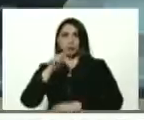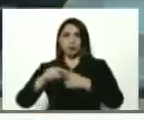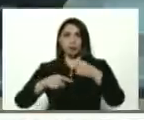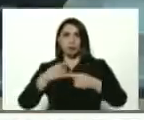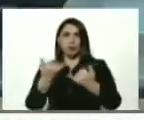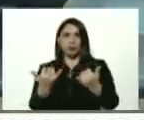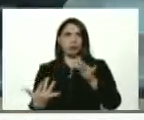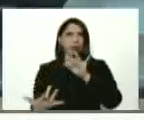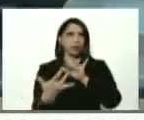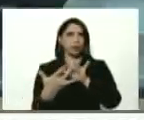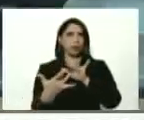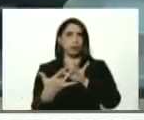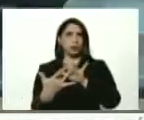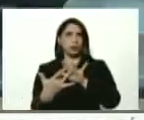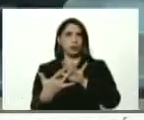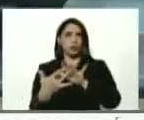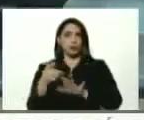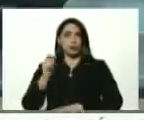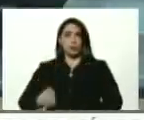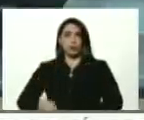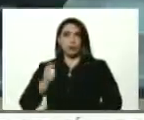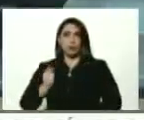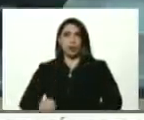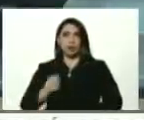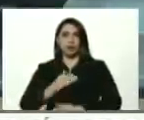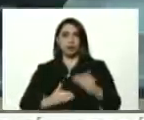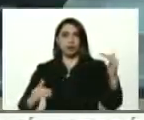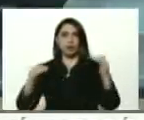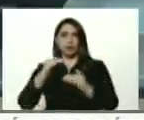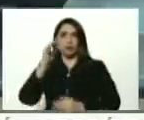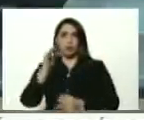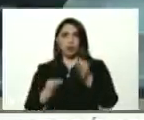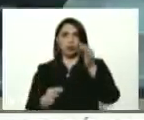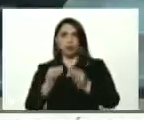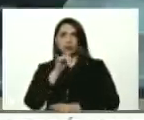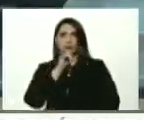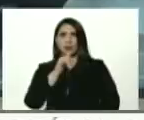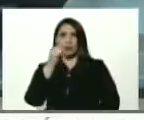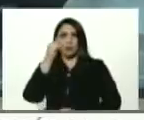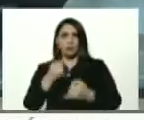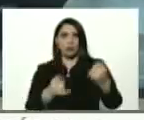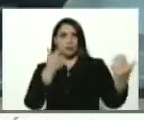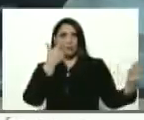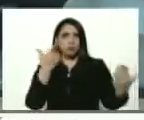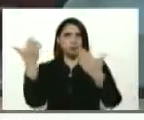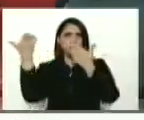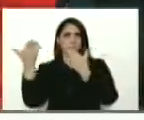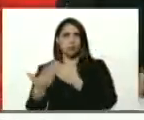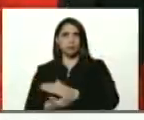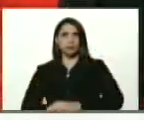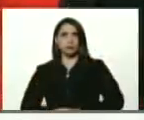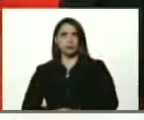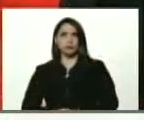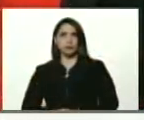Ahora nos conectamos con la señal del Tribunal Supremo de Justicia. Información de último minuto con Javier Chirinos.